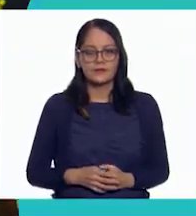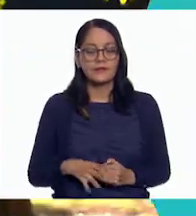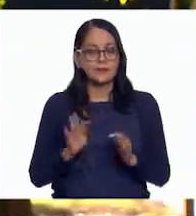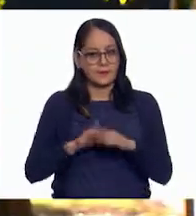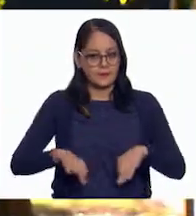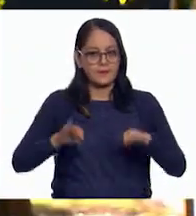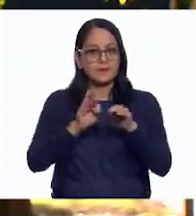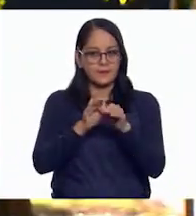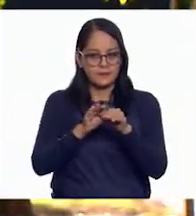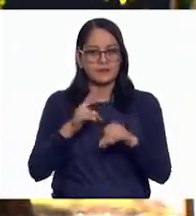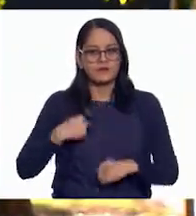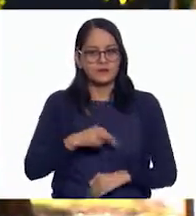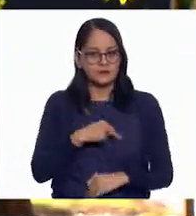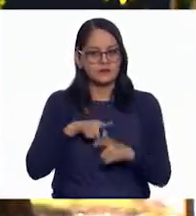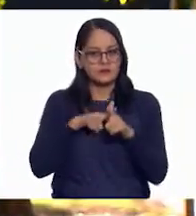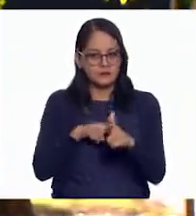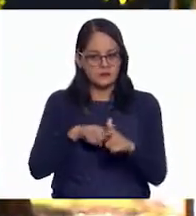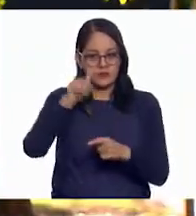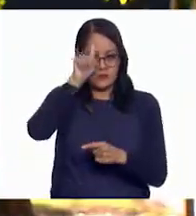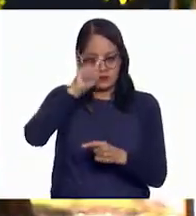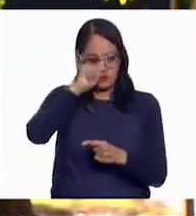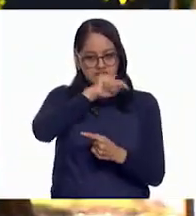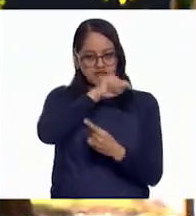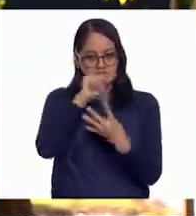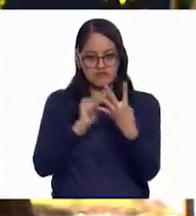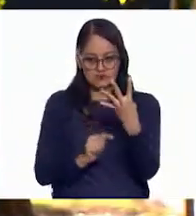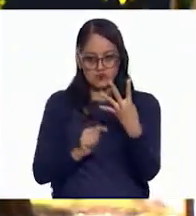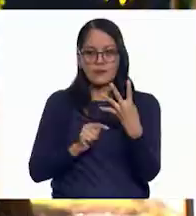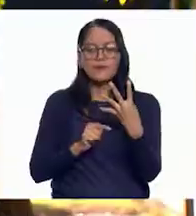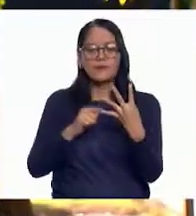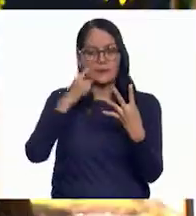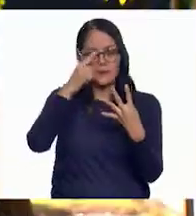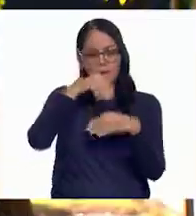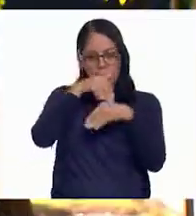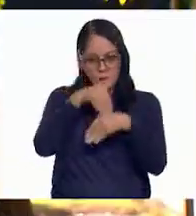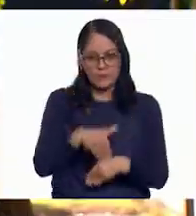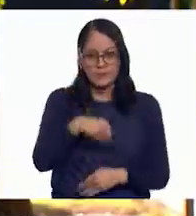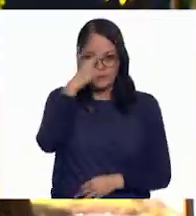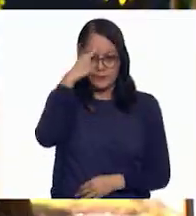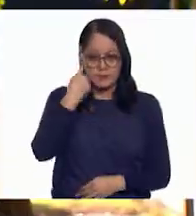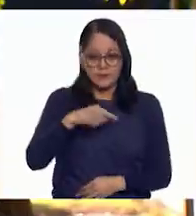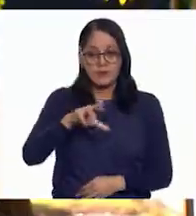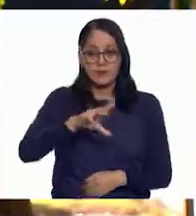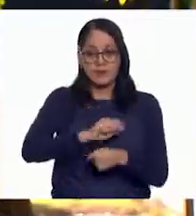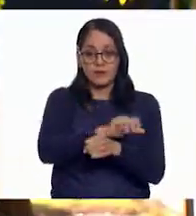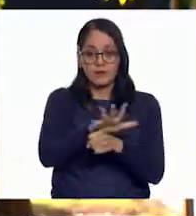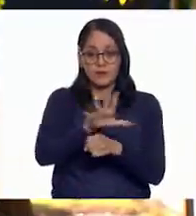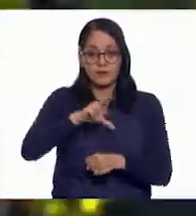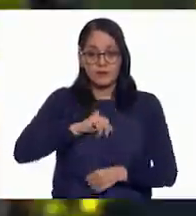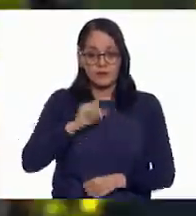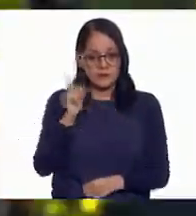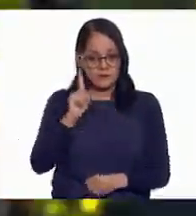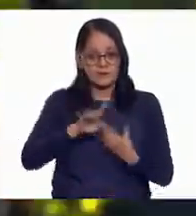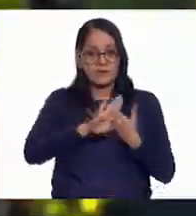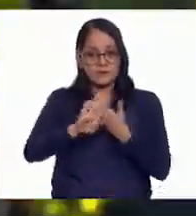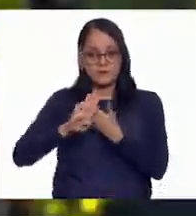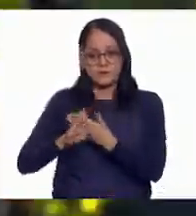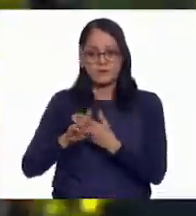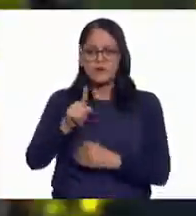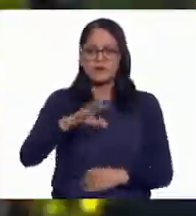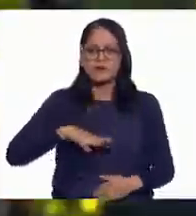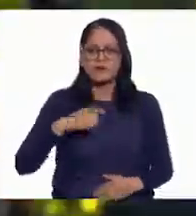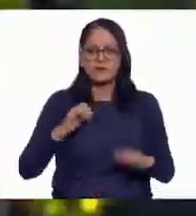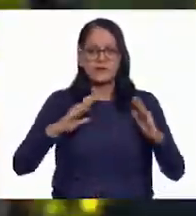Es muy importante continuar con las recomendaciones para evitar contagios de COVID. Trata de